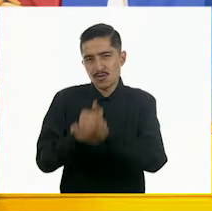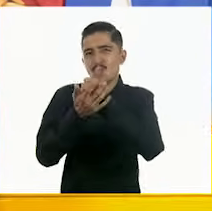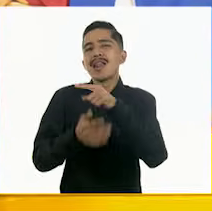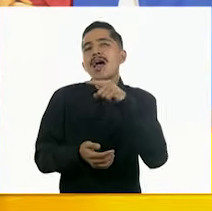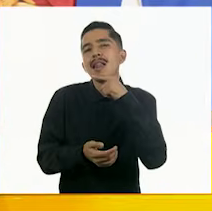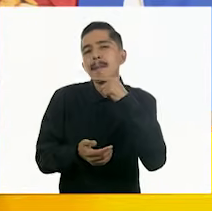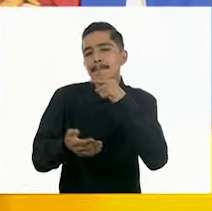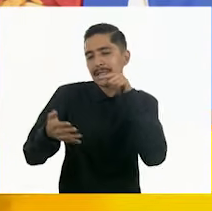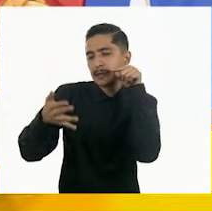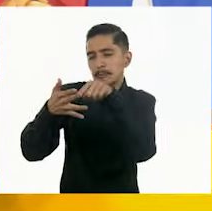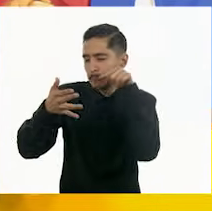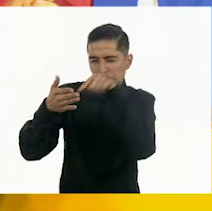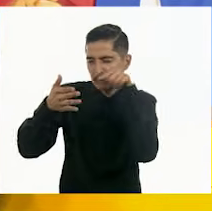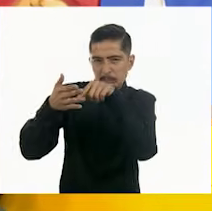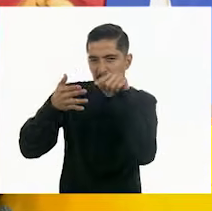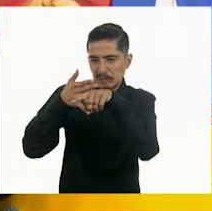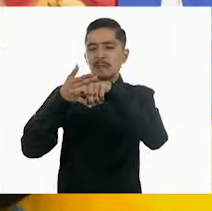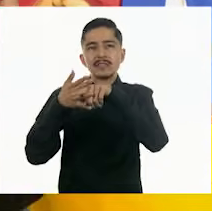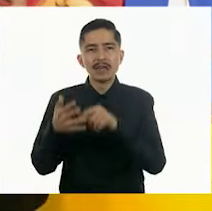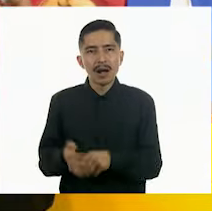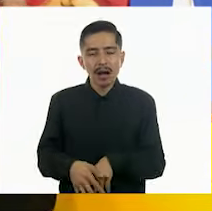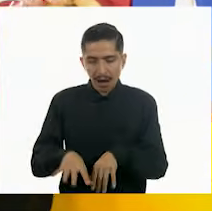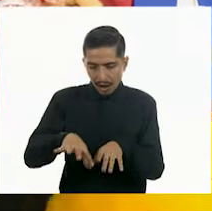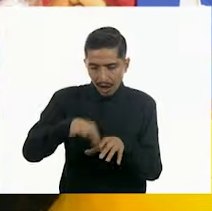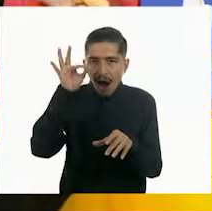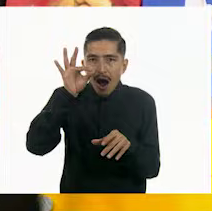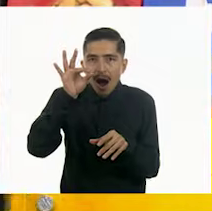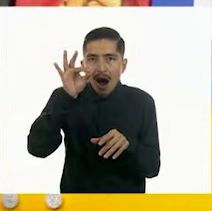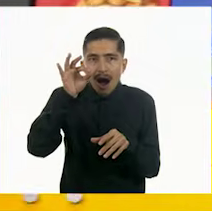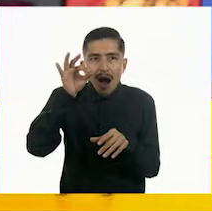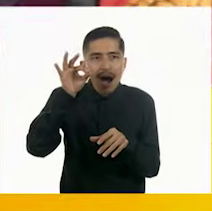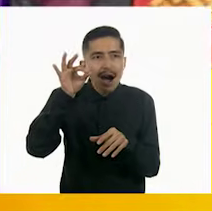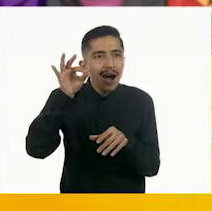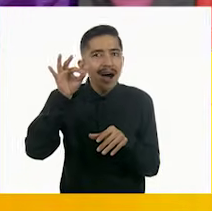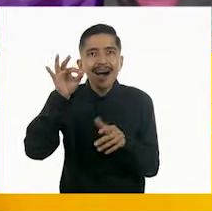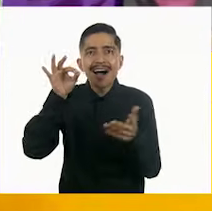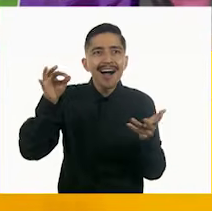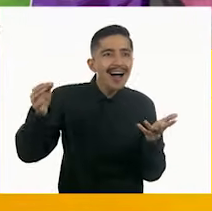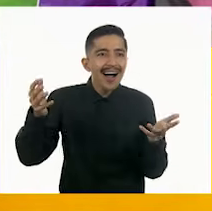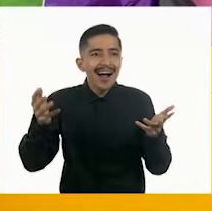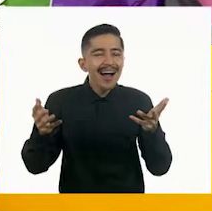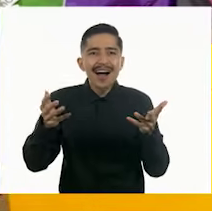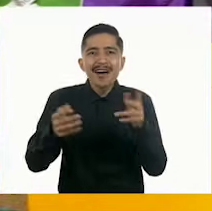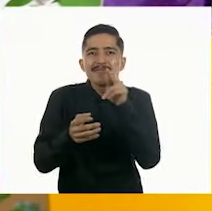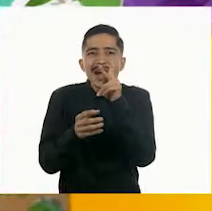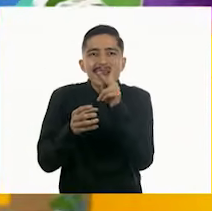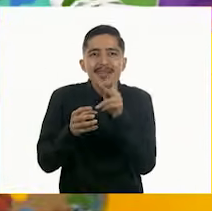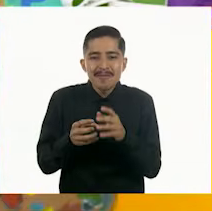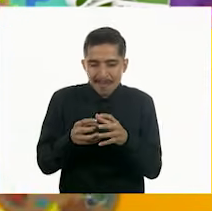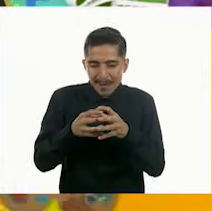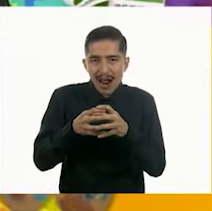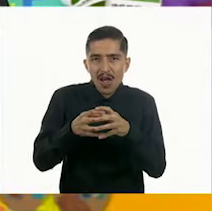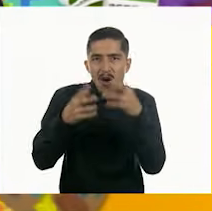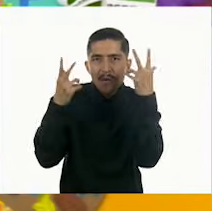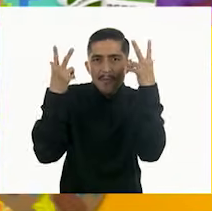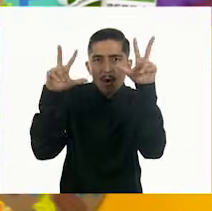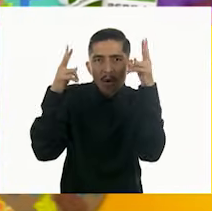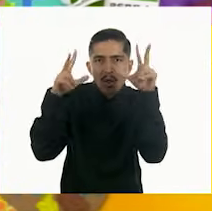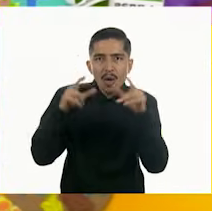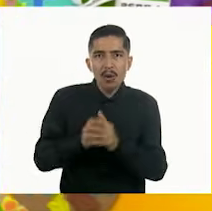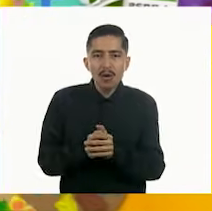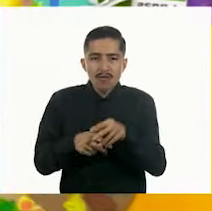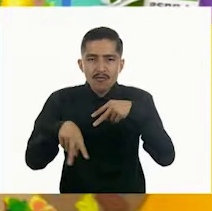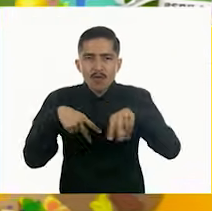lápiz. ¿Qué es esto? Es como un balón o de bóribol o de